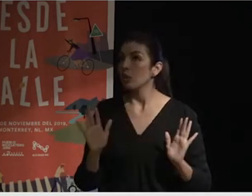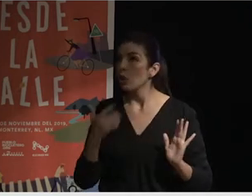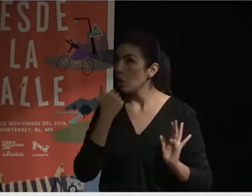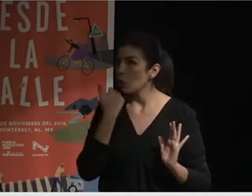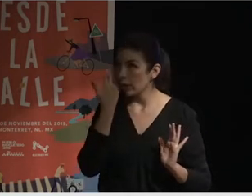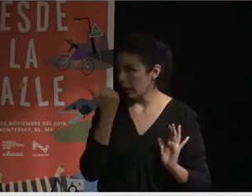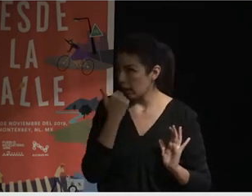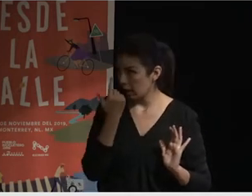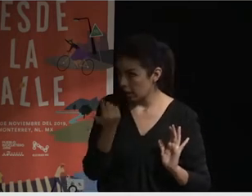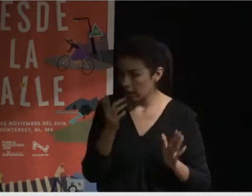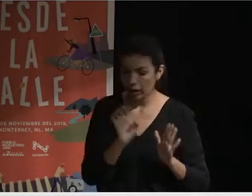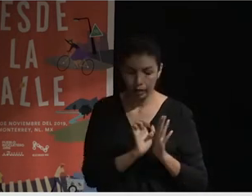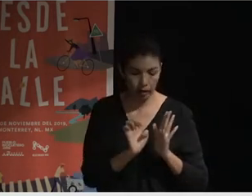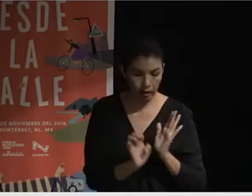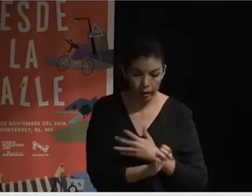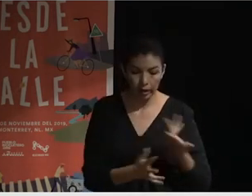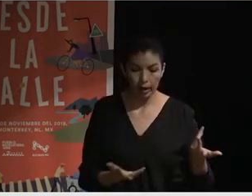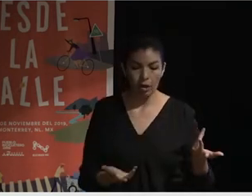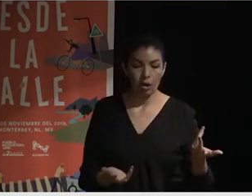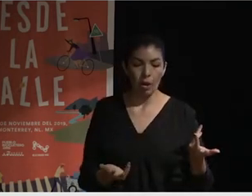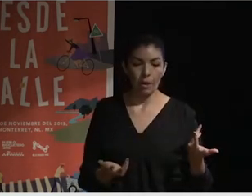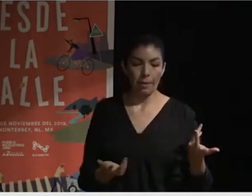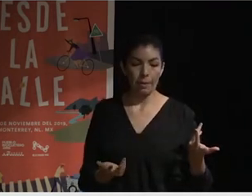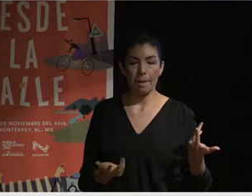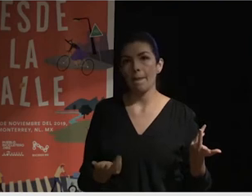capitalismo es una cucaracha que solo se vuelve a adaptar a…